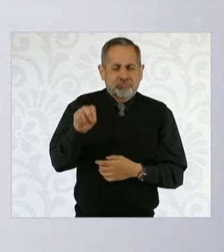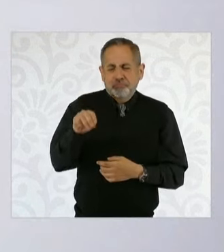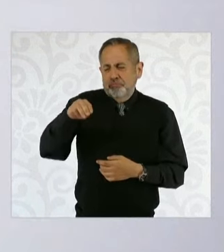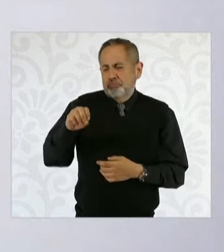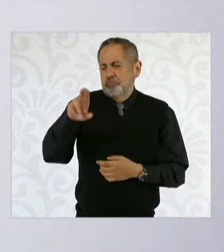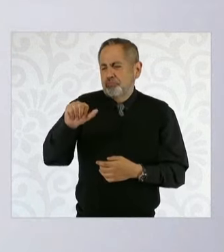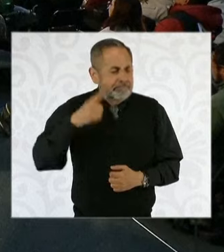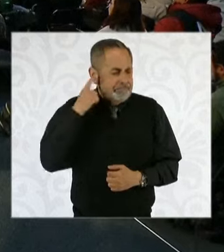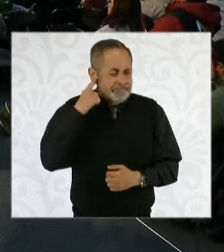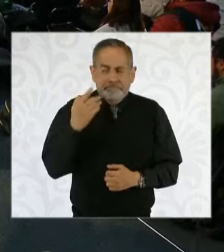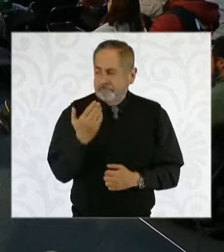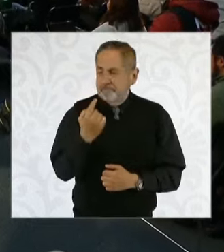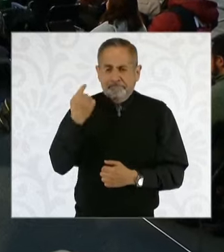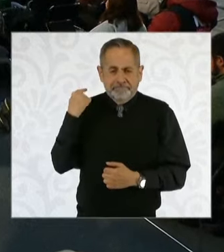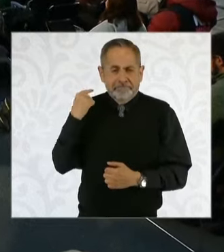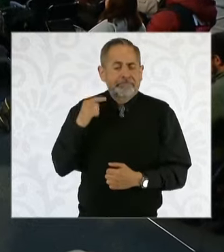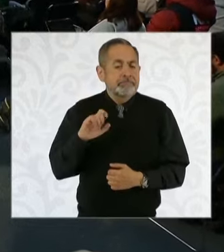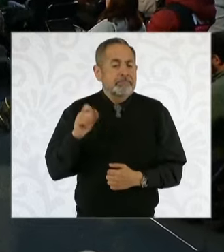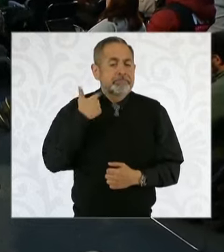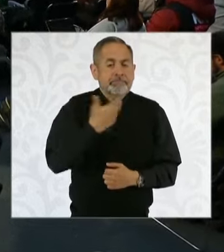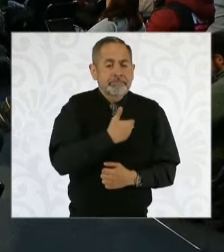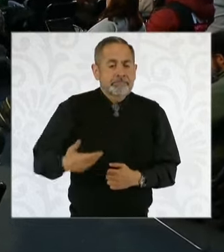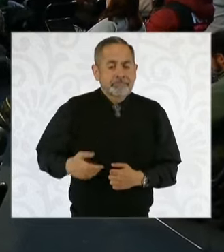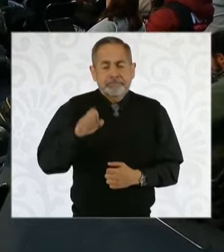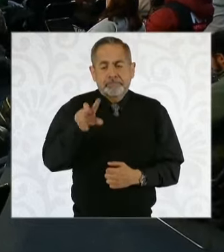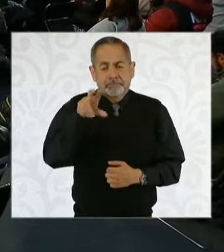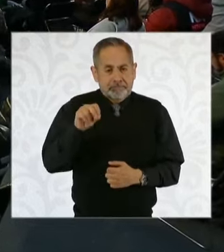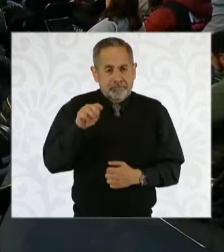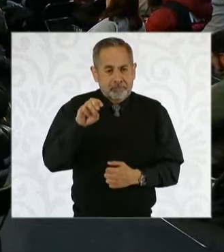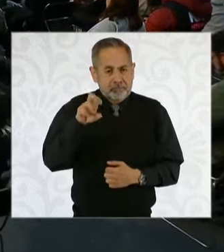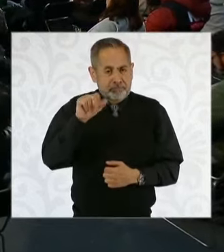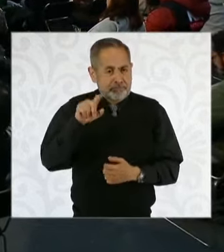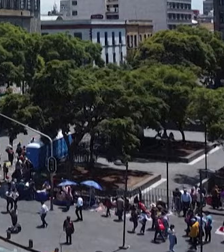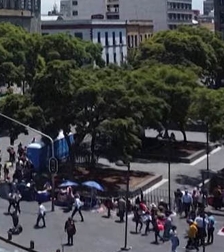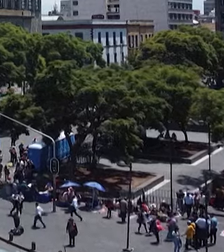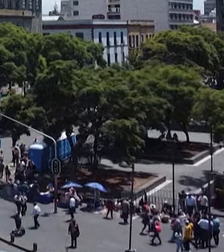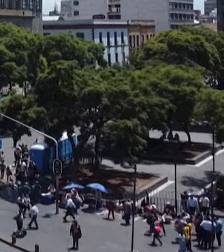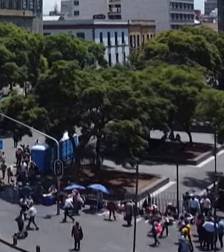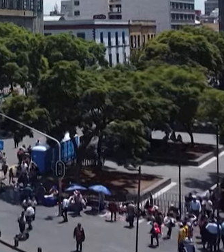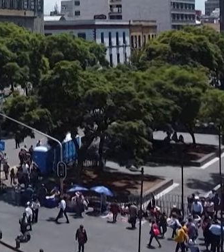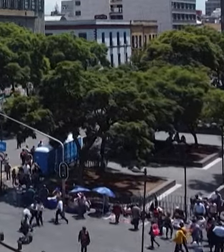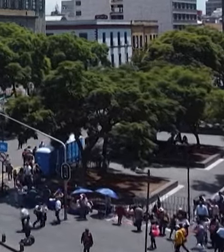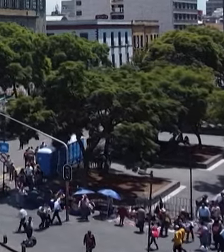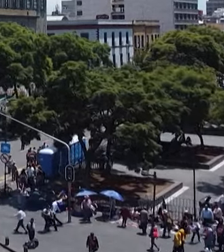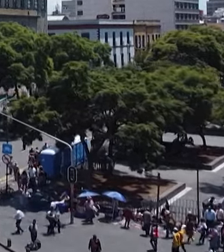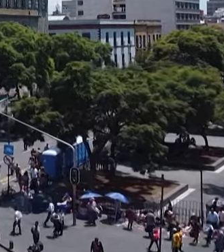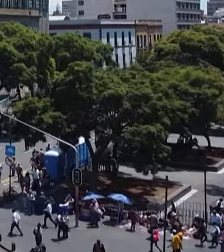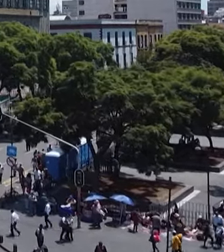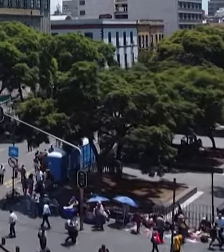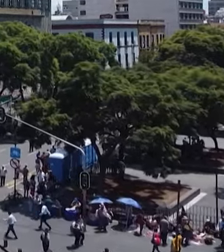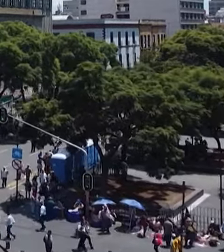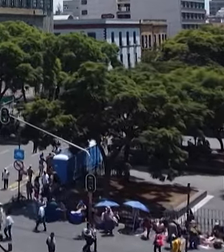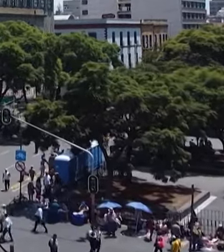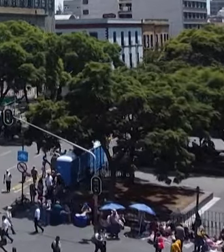junio de 2025 por considerar que fulmina la independencia de de poderes y politizar a la justicia el juez Juan Luis González planteó